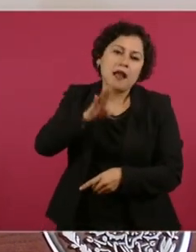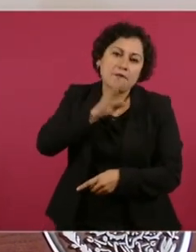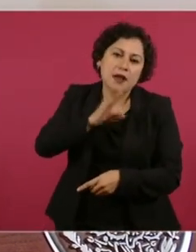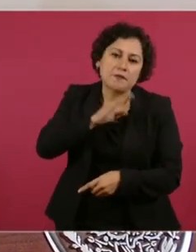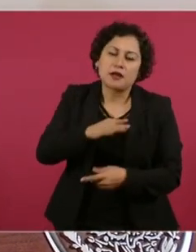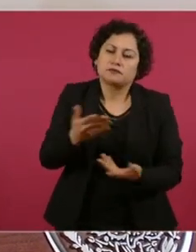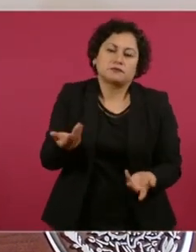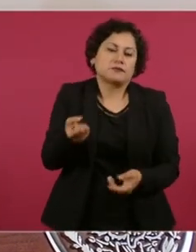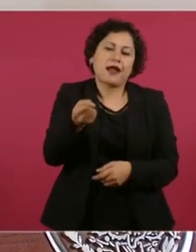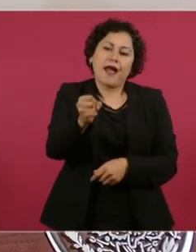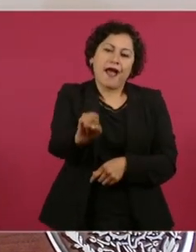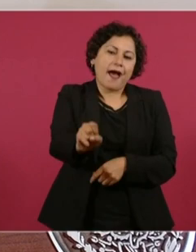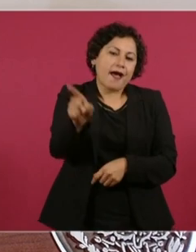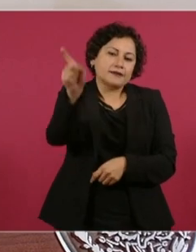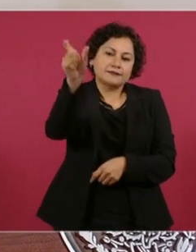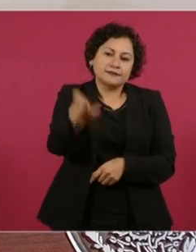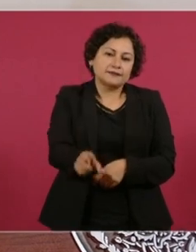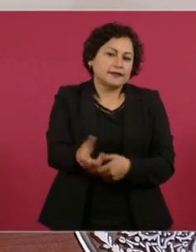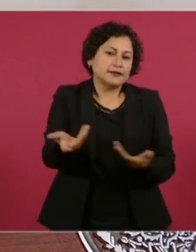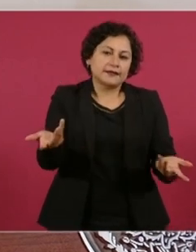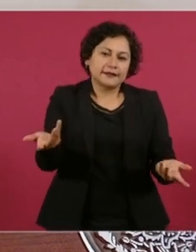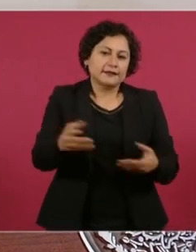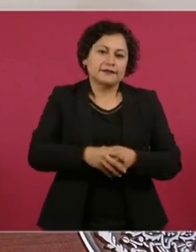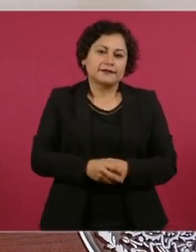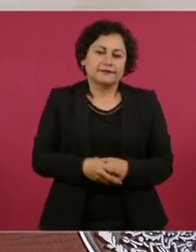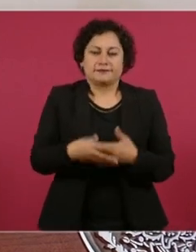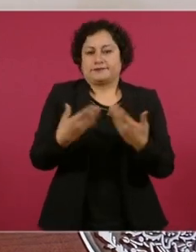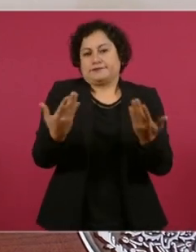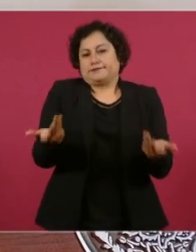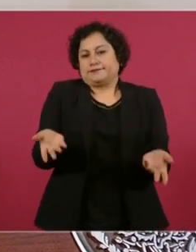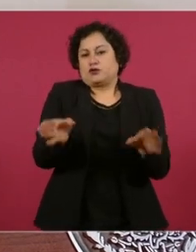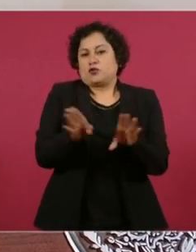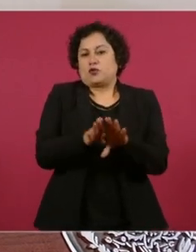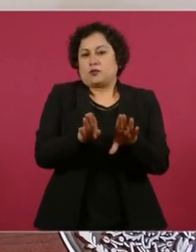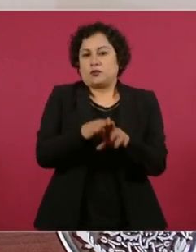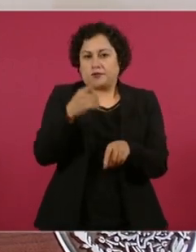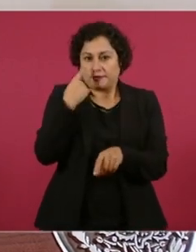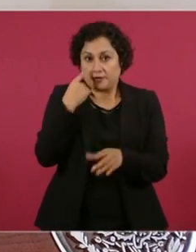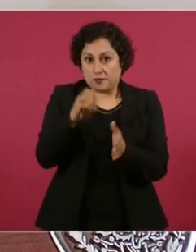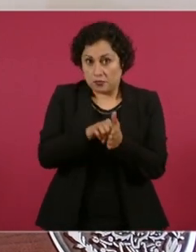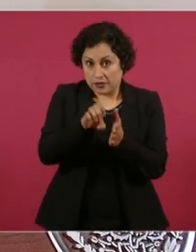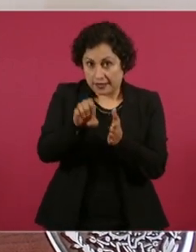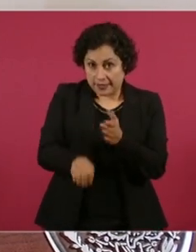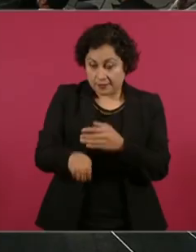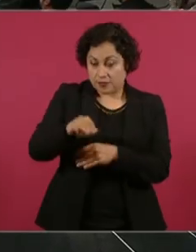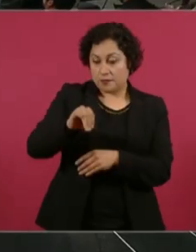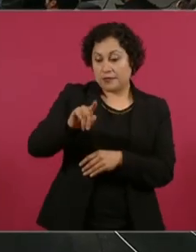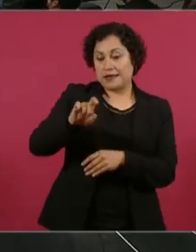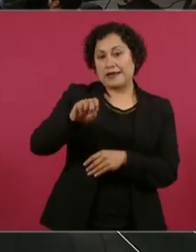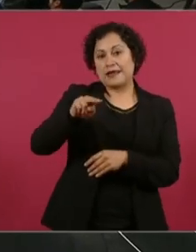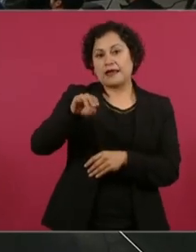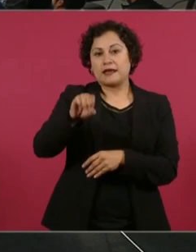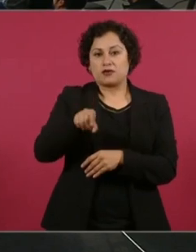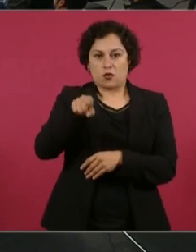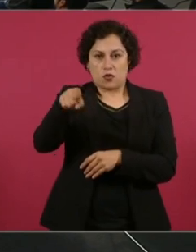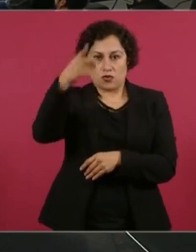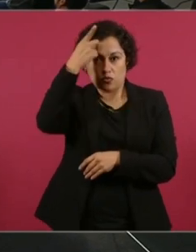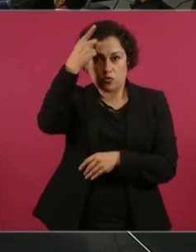Pues, pero ni modo que Francisco González, el dueño de Milenio,